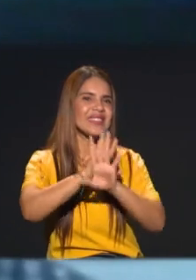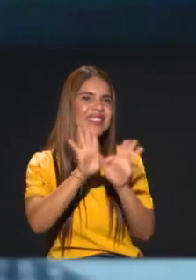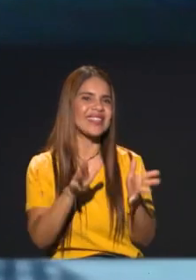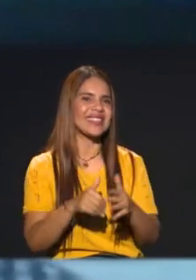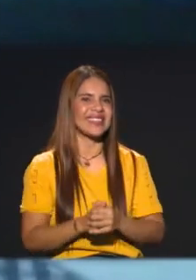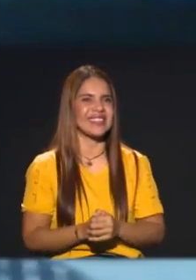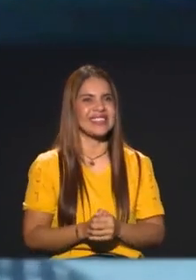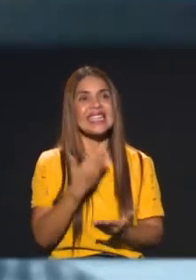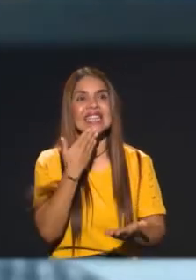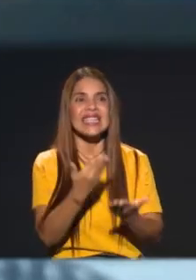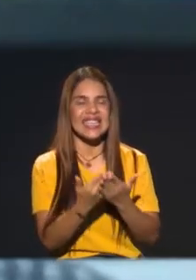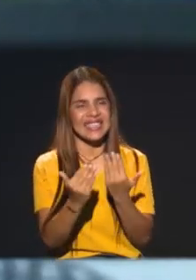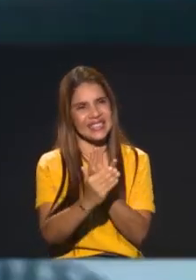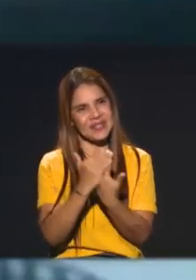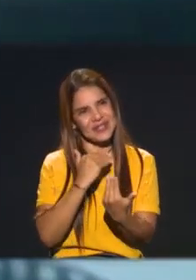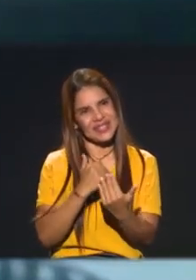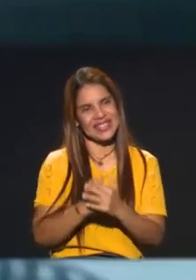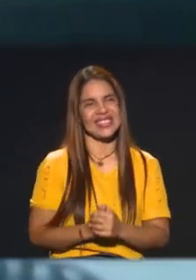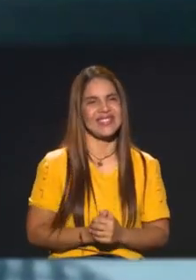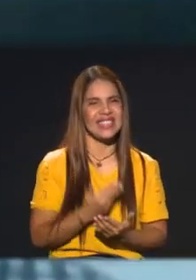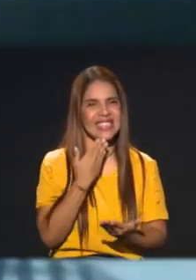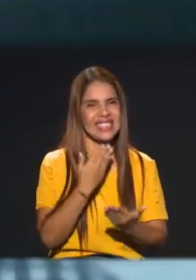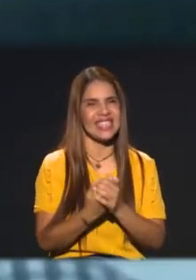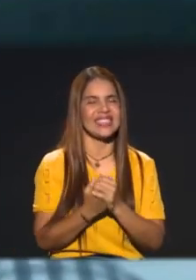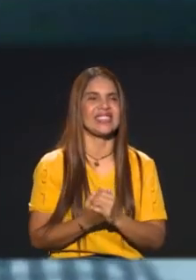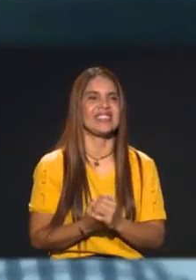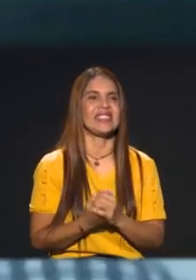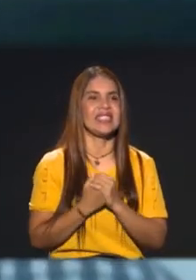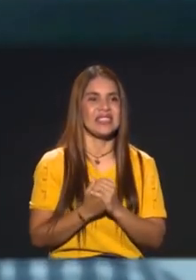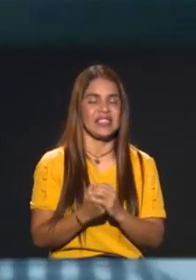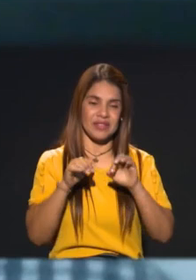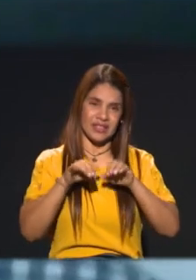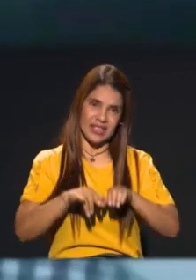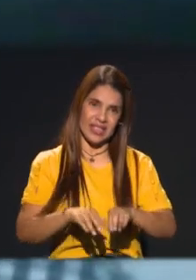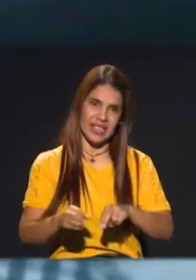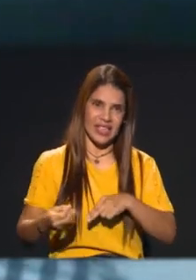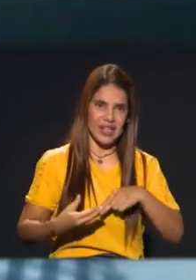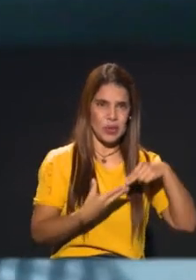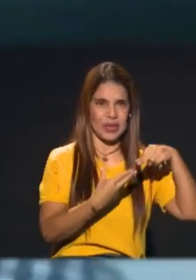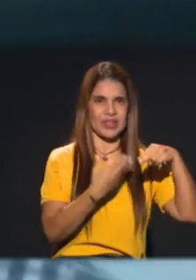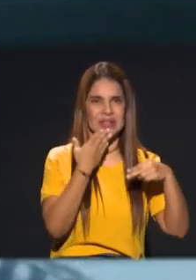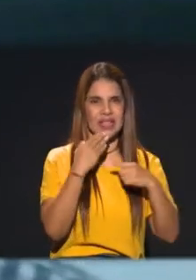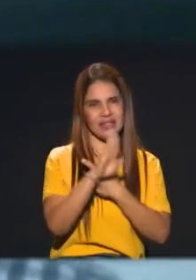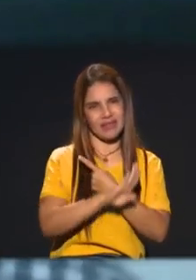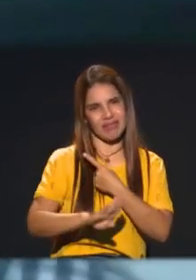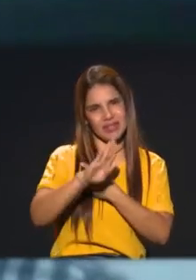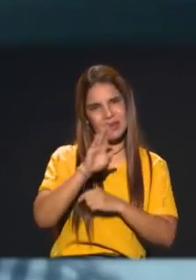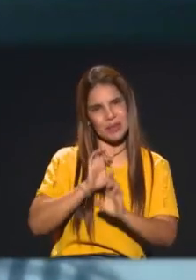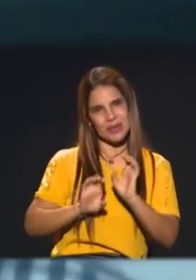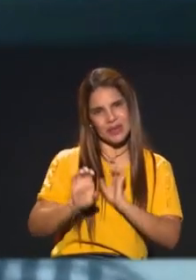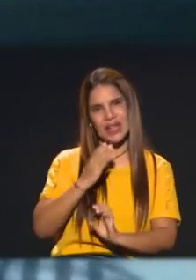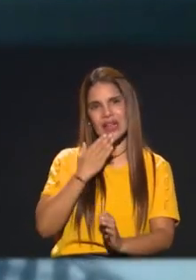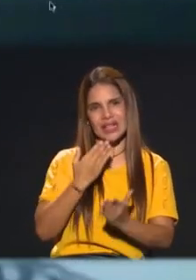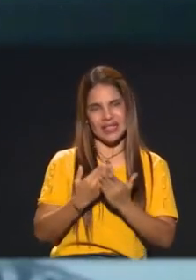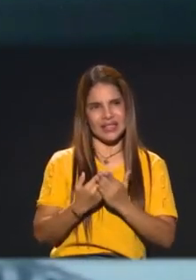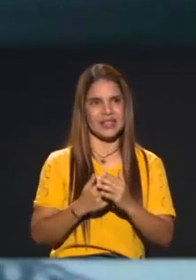Buenos días, muchas gracias por la invitación de la Secretaría de Educación y a Entorno Protector. Ay, por la invitación que